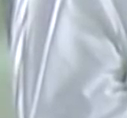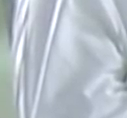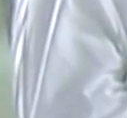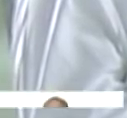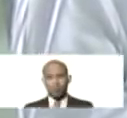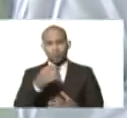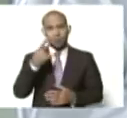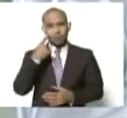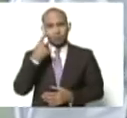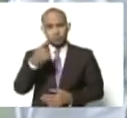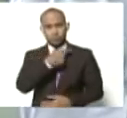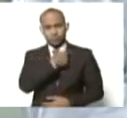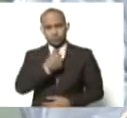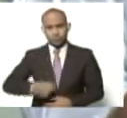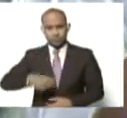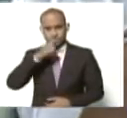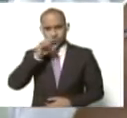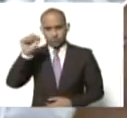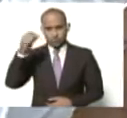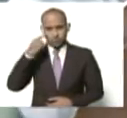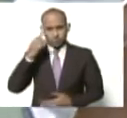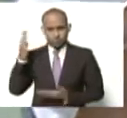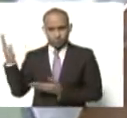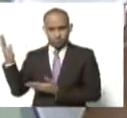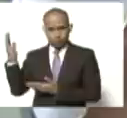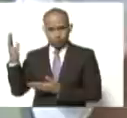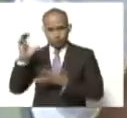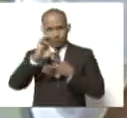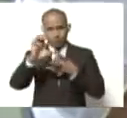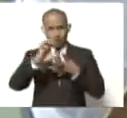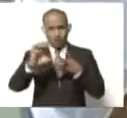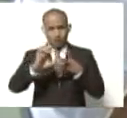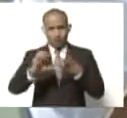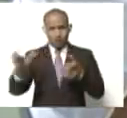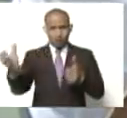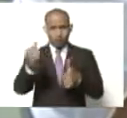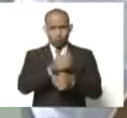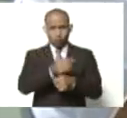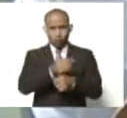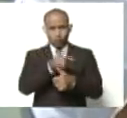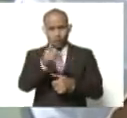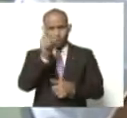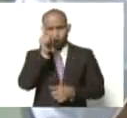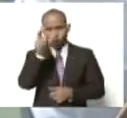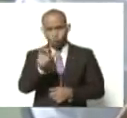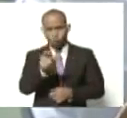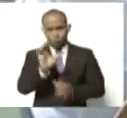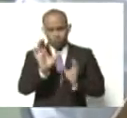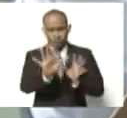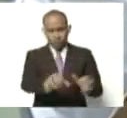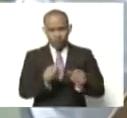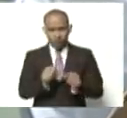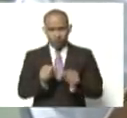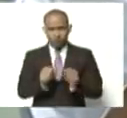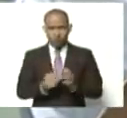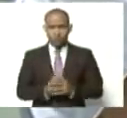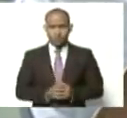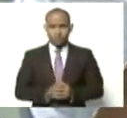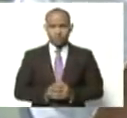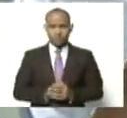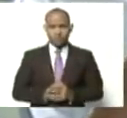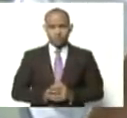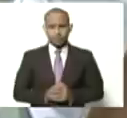Bueno, fíjense, presidente, entre los elementos que le fueron capturados a este señor Richard Alberto